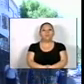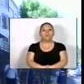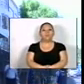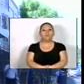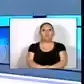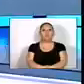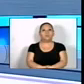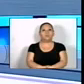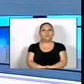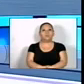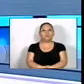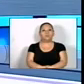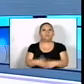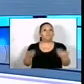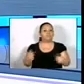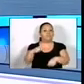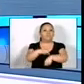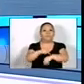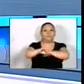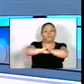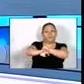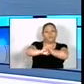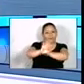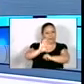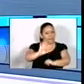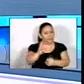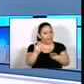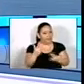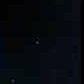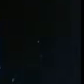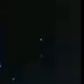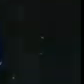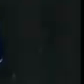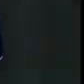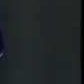y así vamos a una nueva pausa comercial ya volvemos